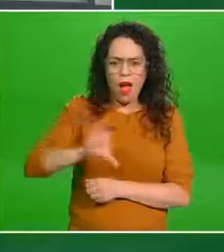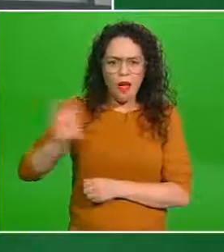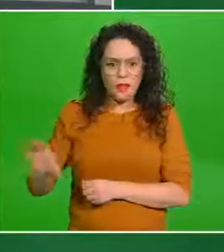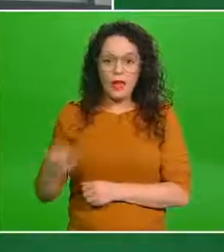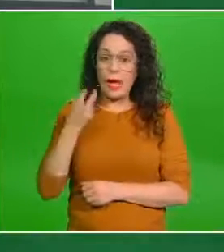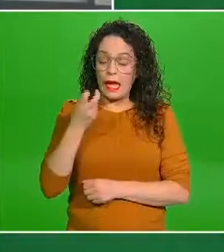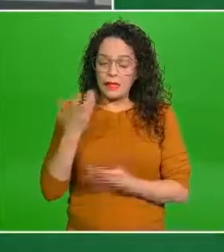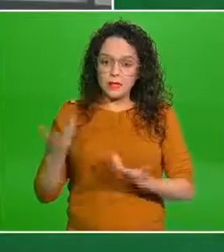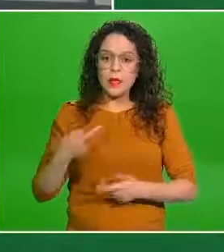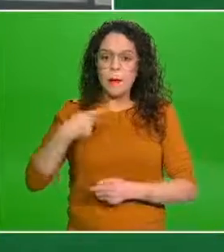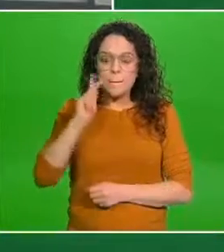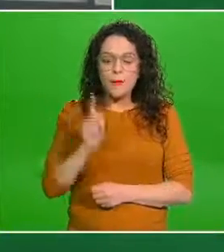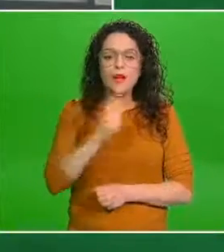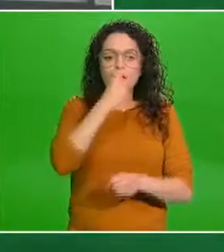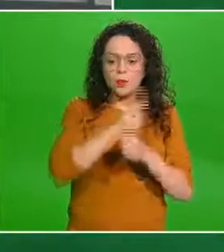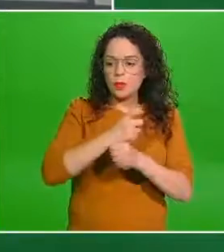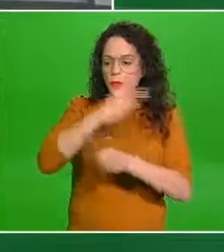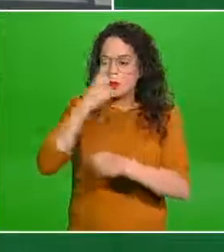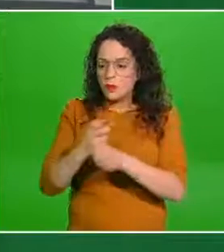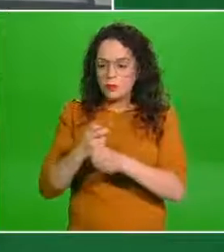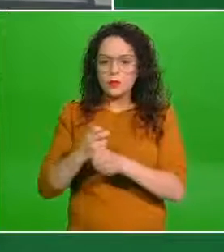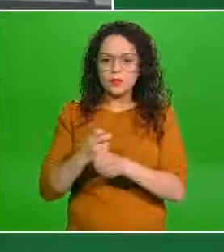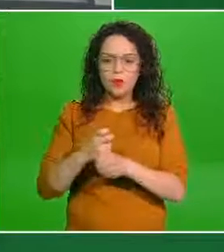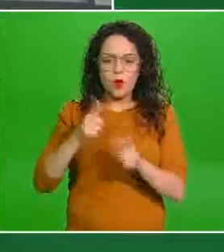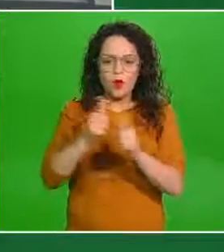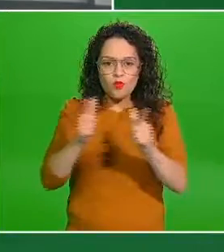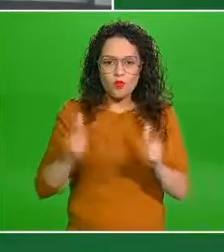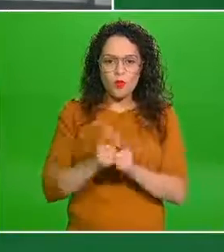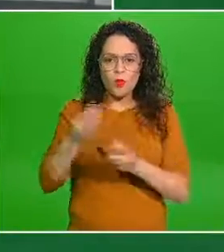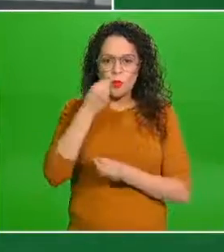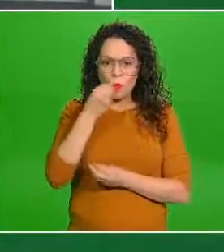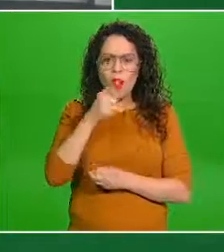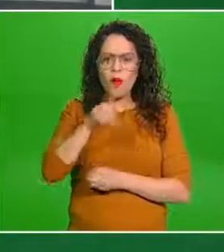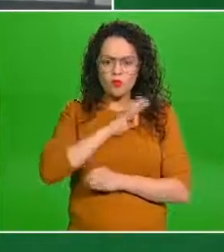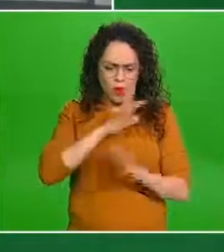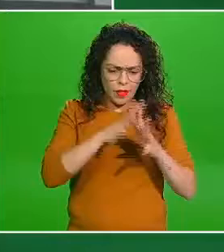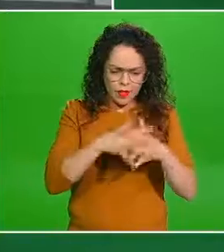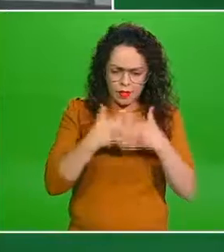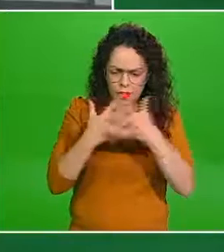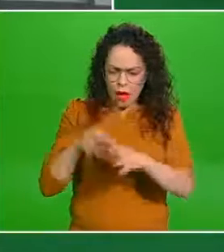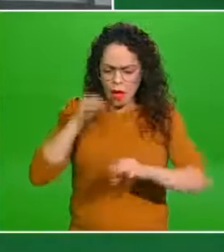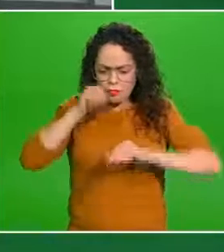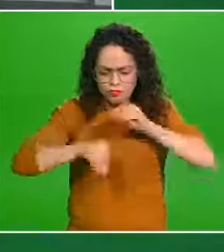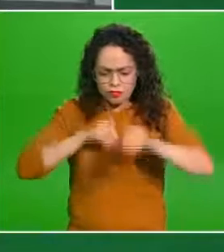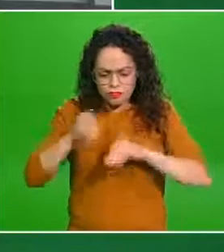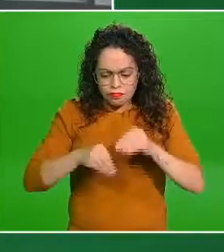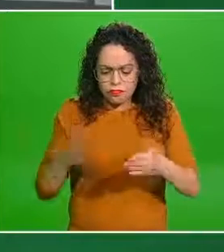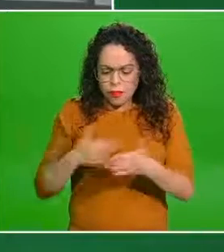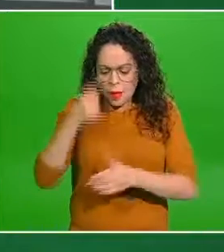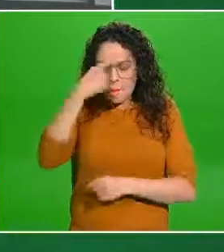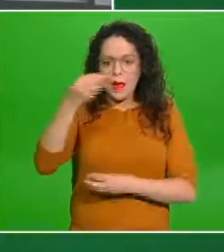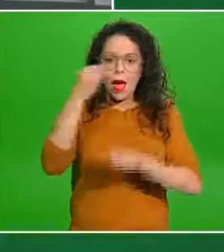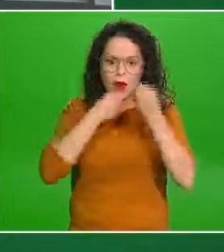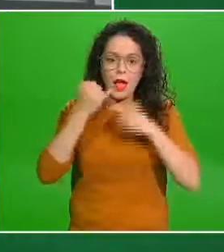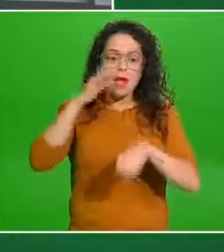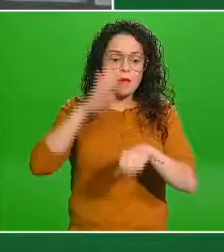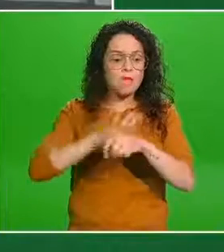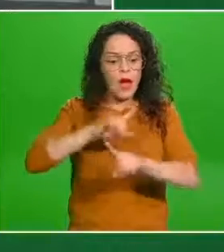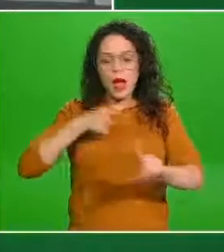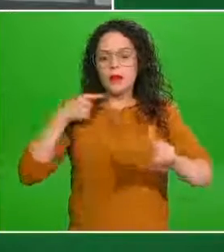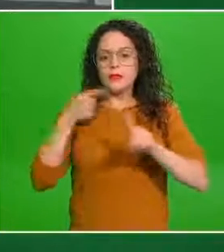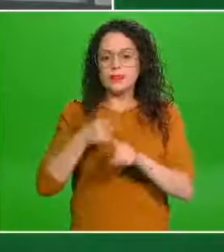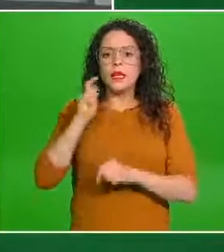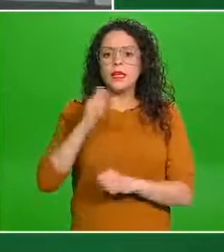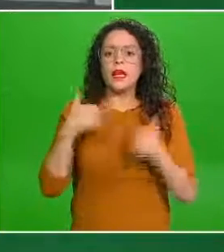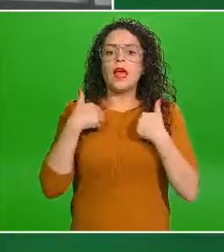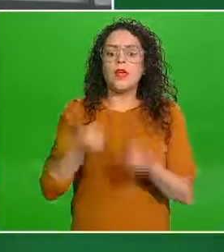de grupos y subgrupos de alimentos, hagamos las combinaciones necesarias y sobre todo especificar muy claramente los horarios en los que vamos a